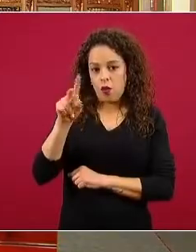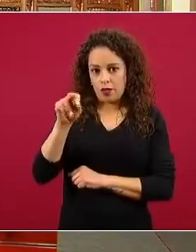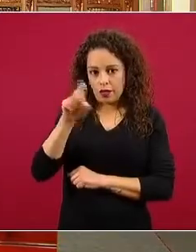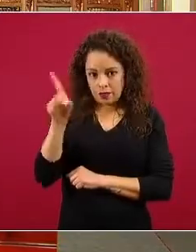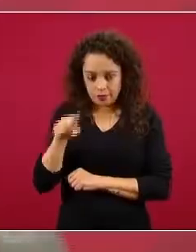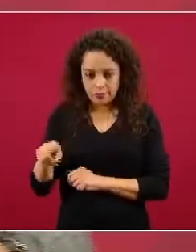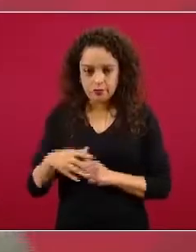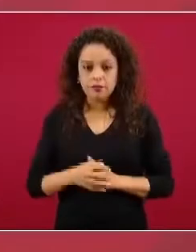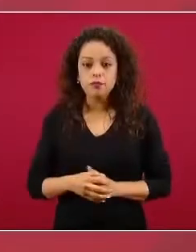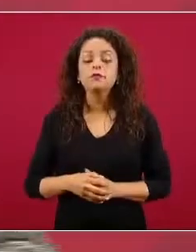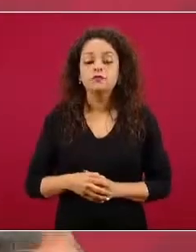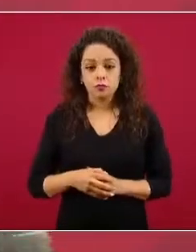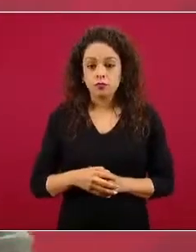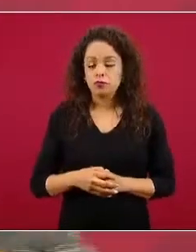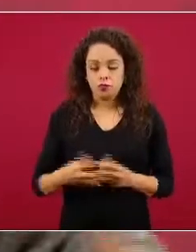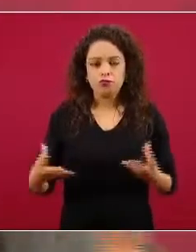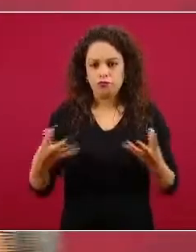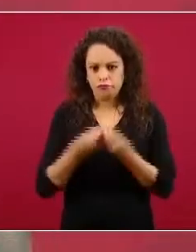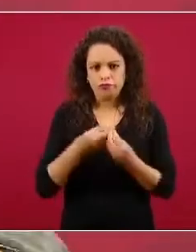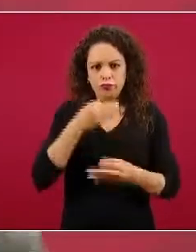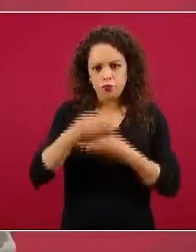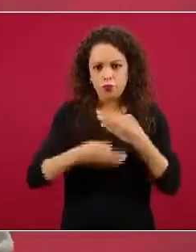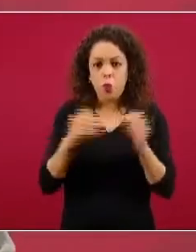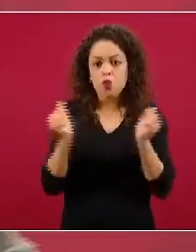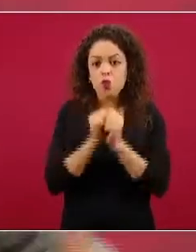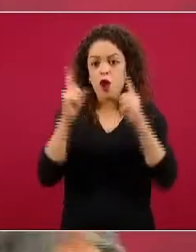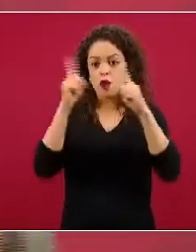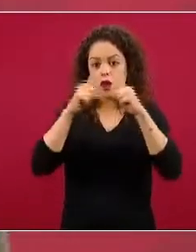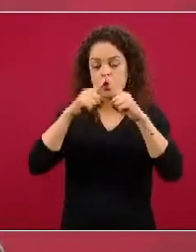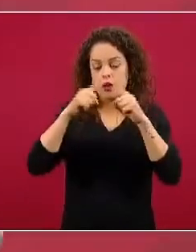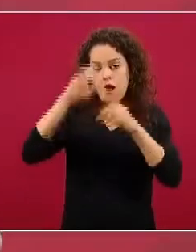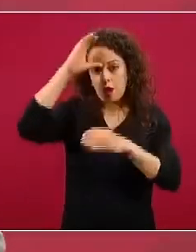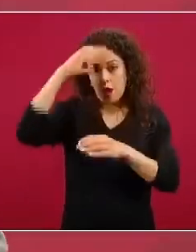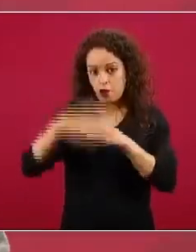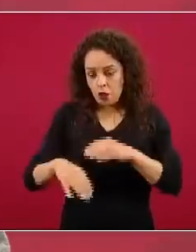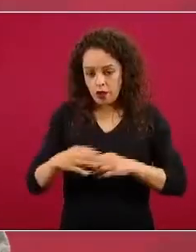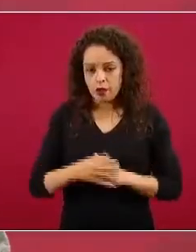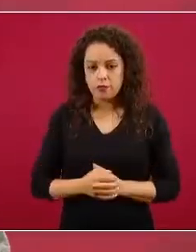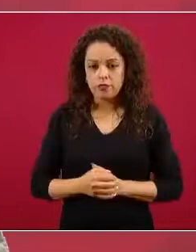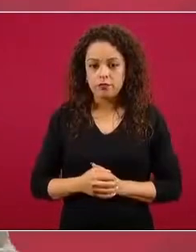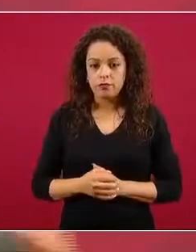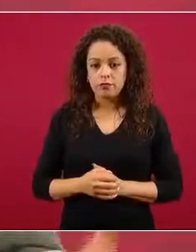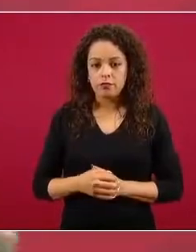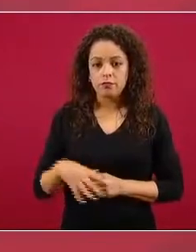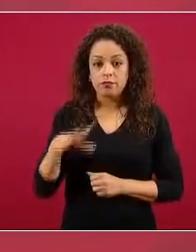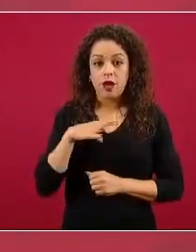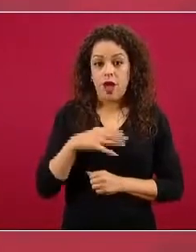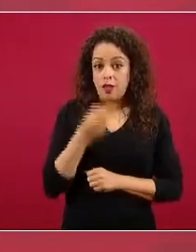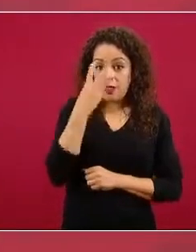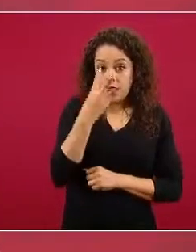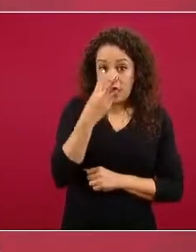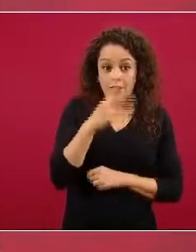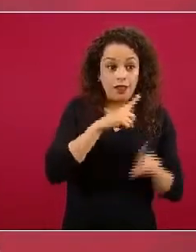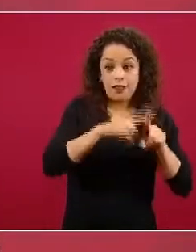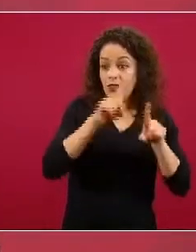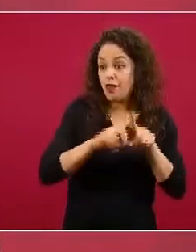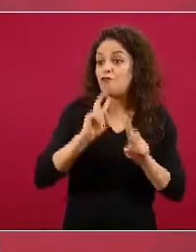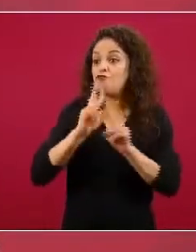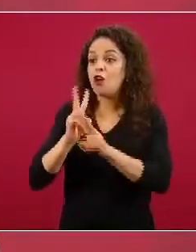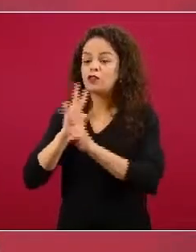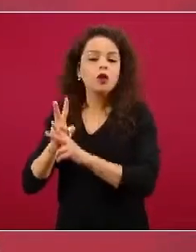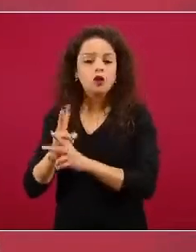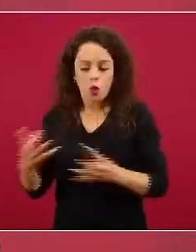Ajá. De manera organizada, no crean que a los jerarcas católicos les llegan 3 voces dispersas, estamos organizados.